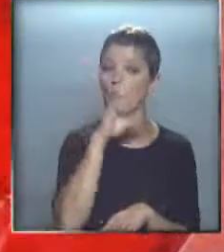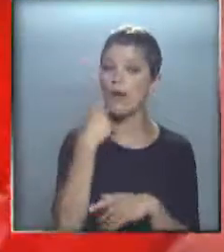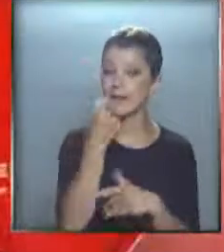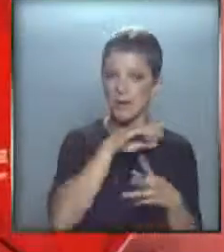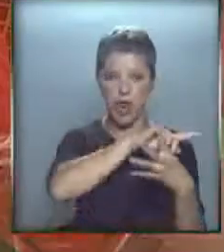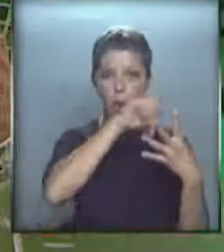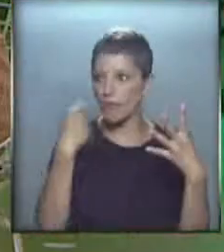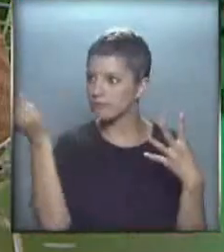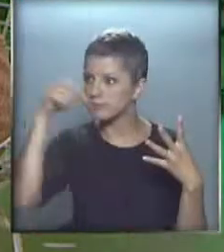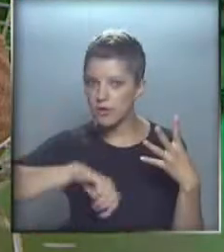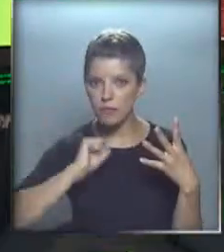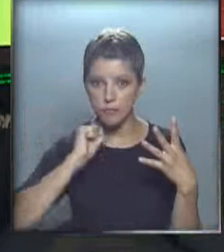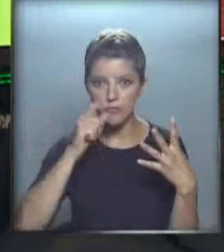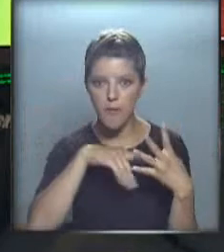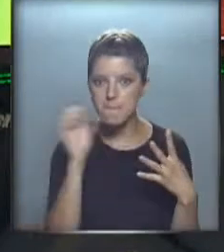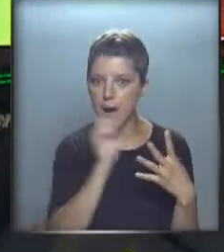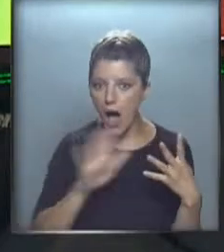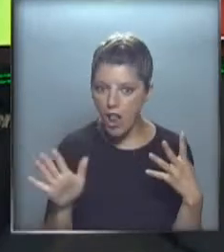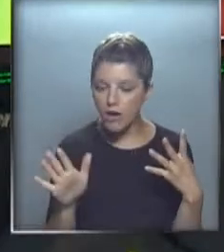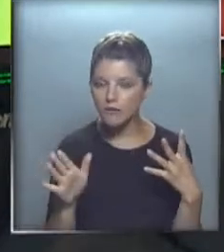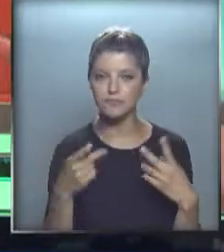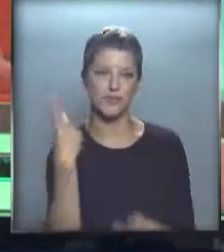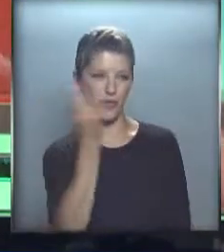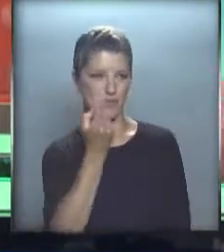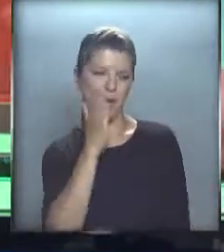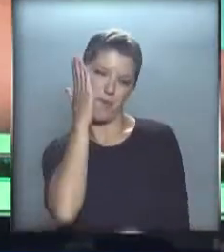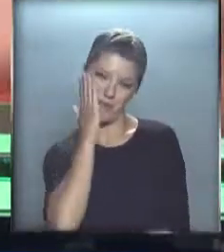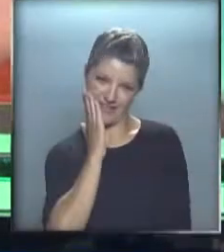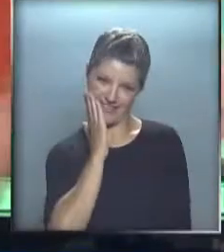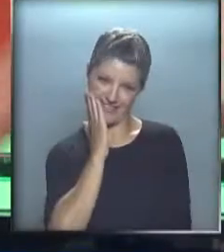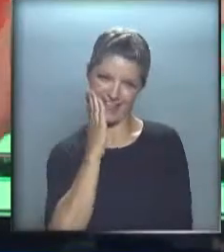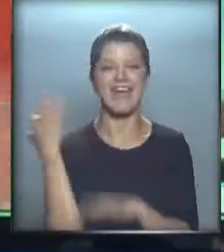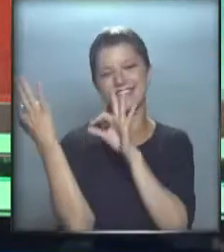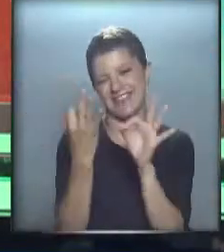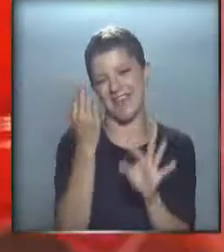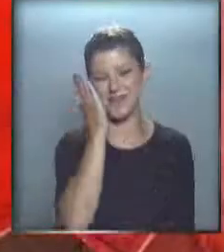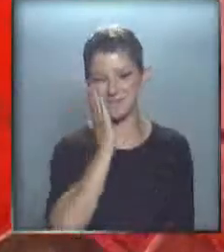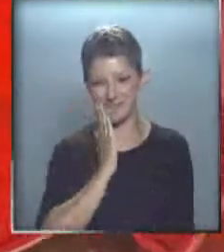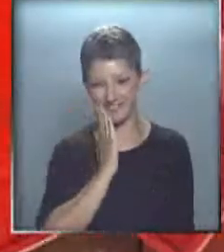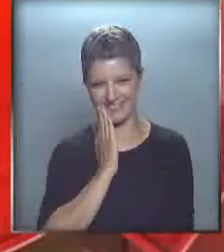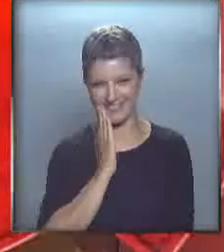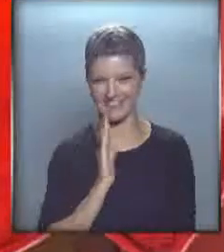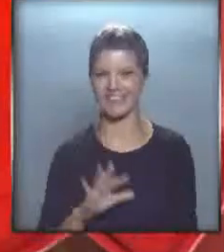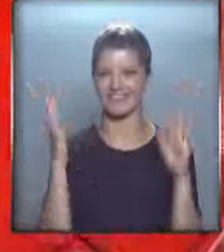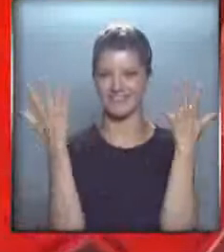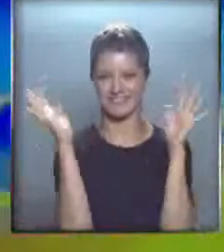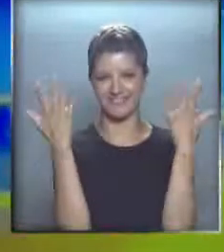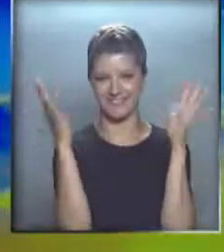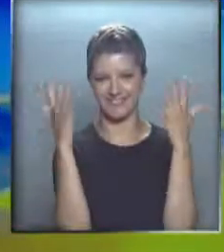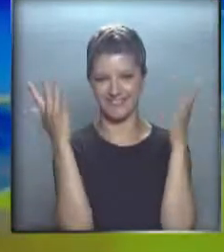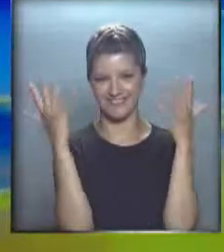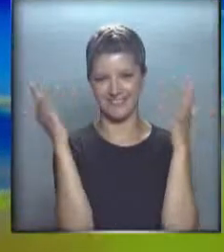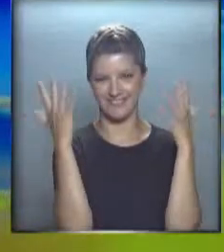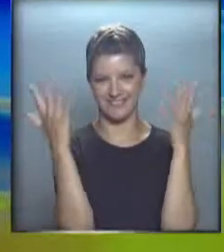que vinieron eran malos. Eran malos. Que, claro, nosotros que somos las buenas. Qué bien, llegaron las buenas. Son las peores.